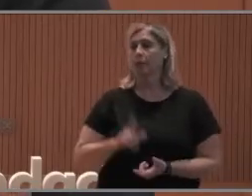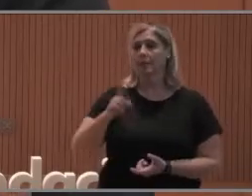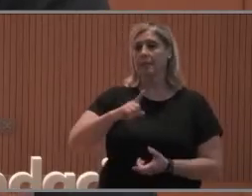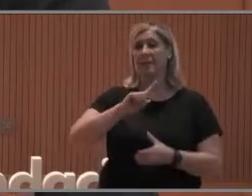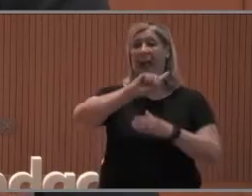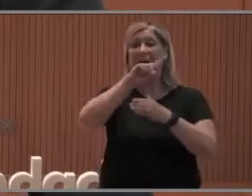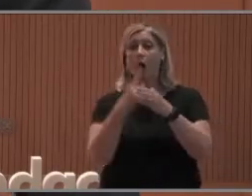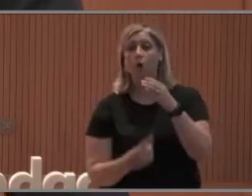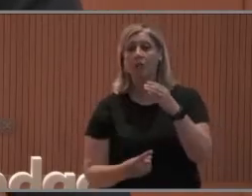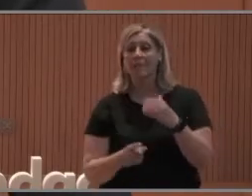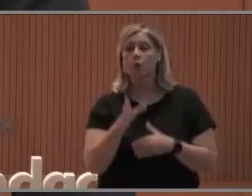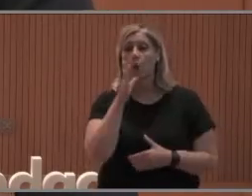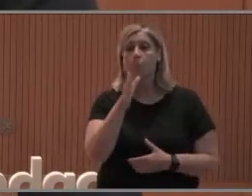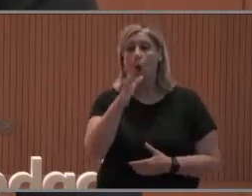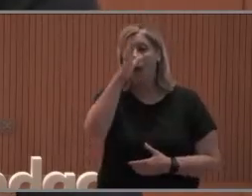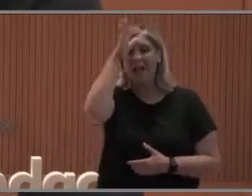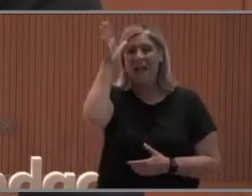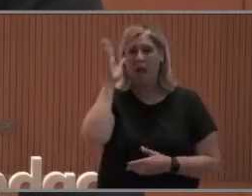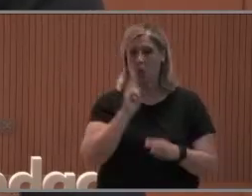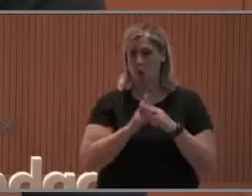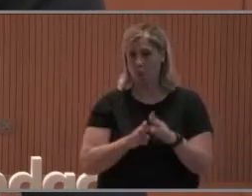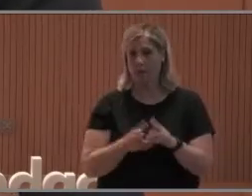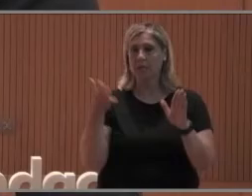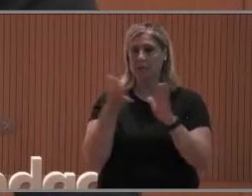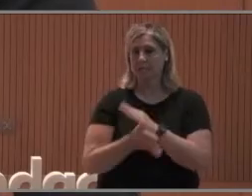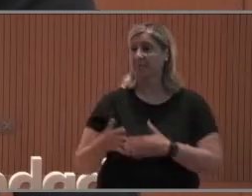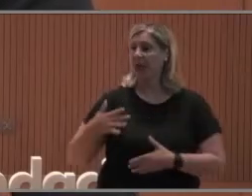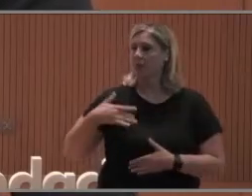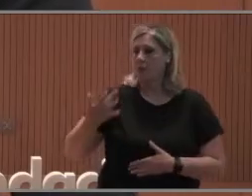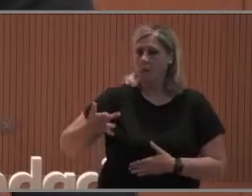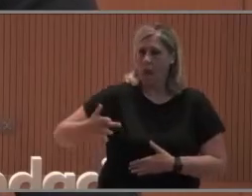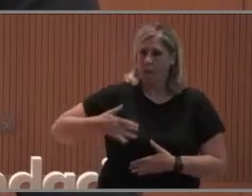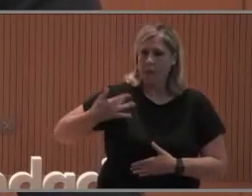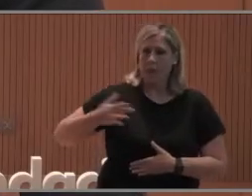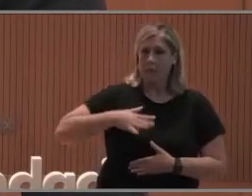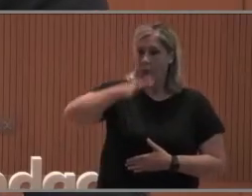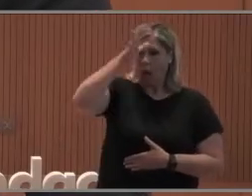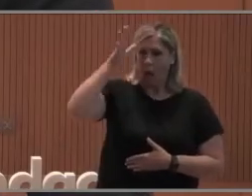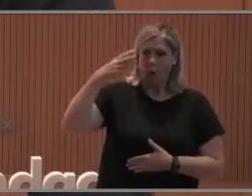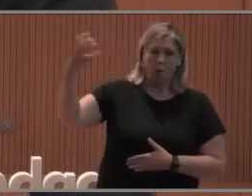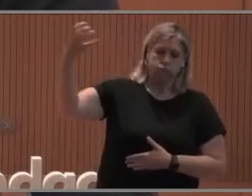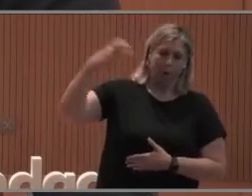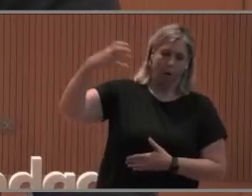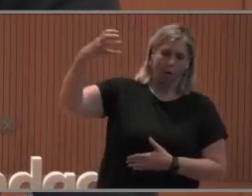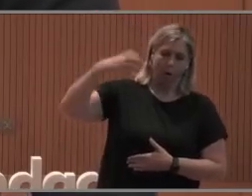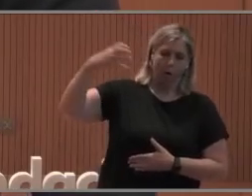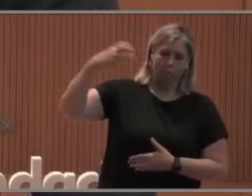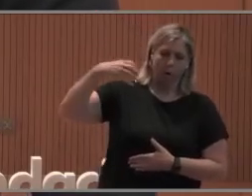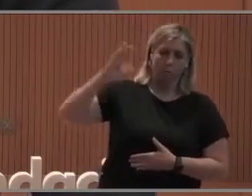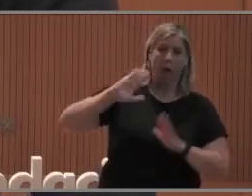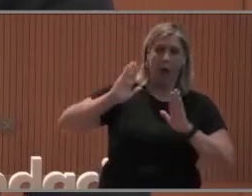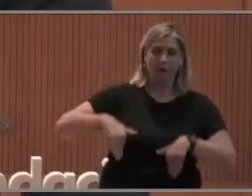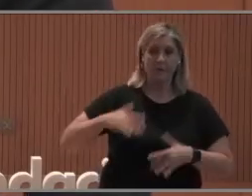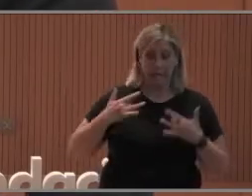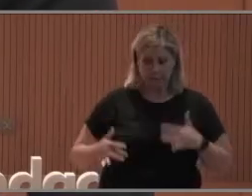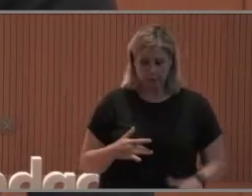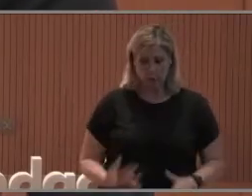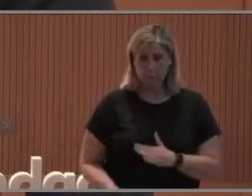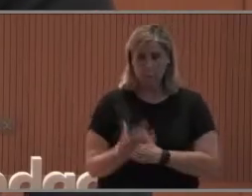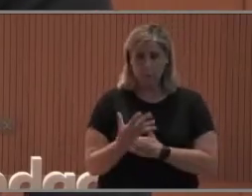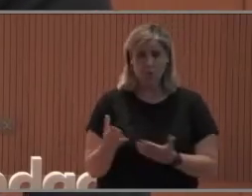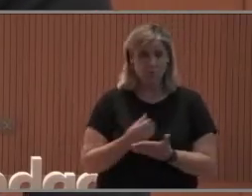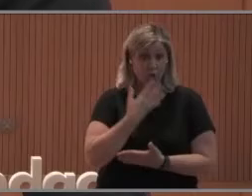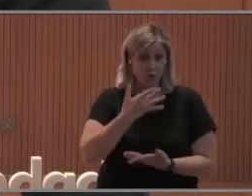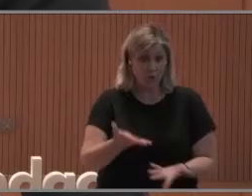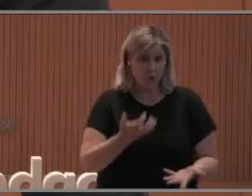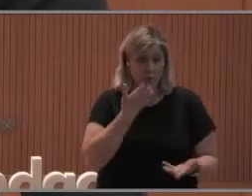que es cuando durante días pues, estamos expuestos al calor, pues podemos sufrir una serie de síntomas que todos conocemos,